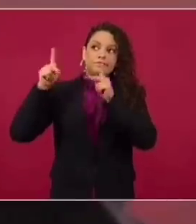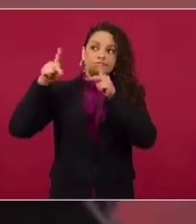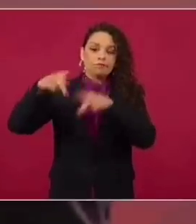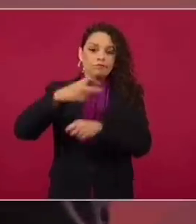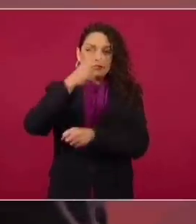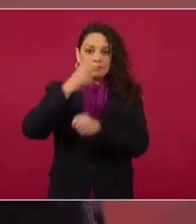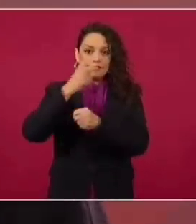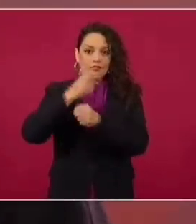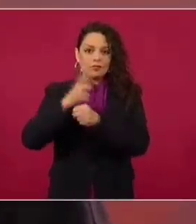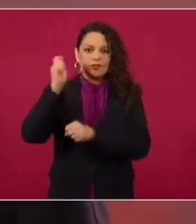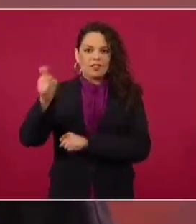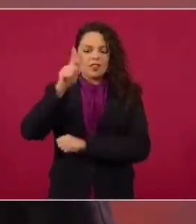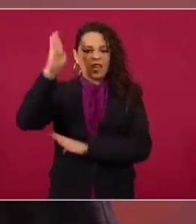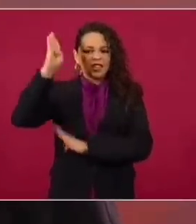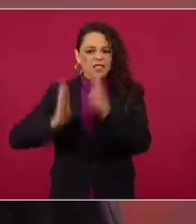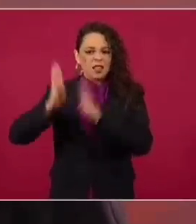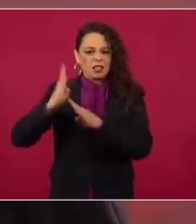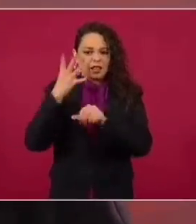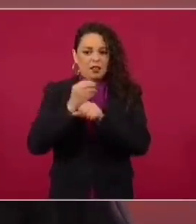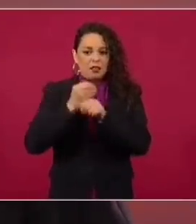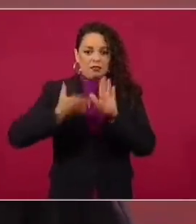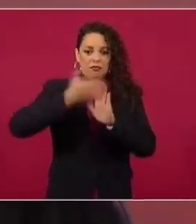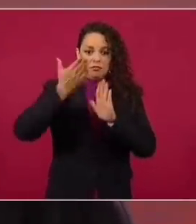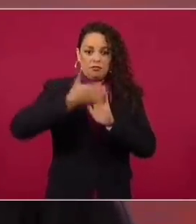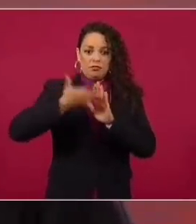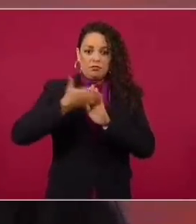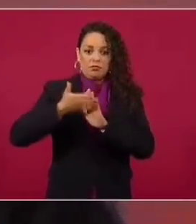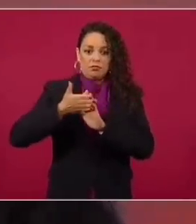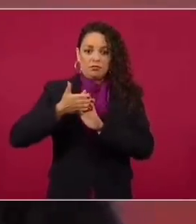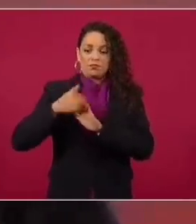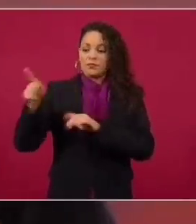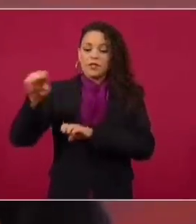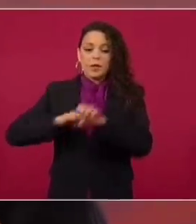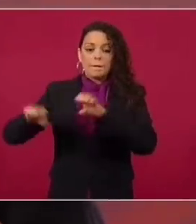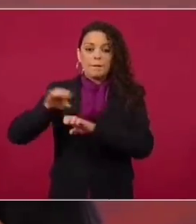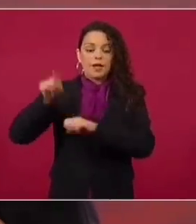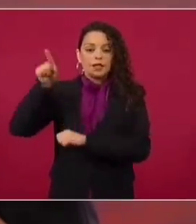Satélite, presentó proyecto una empresa de Slim